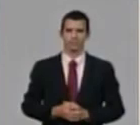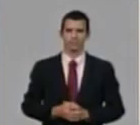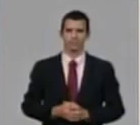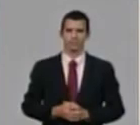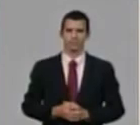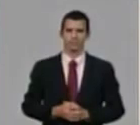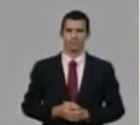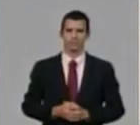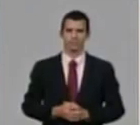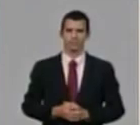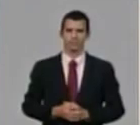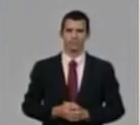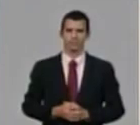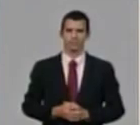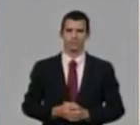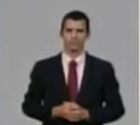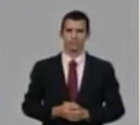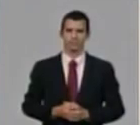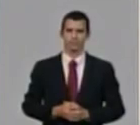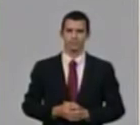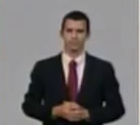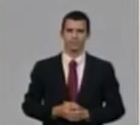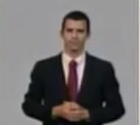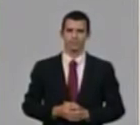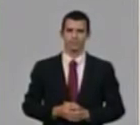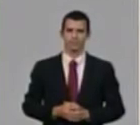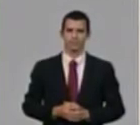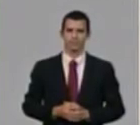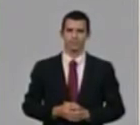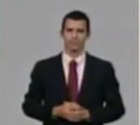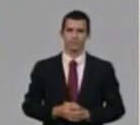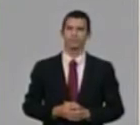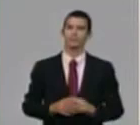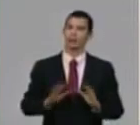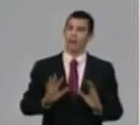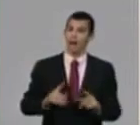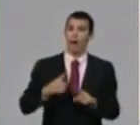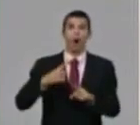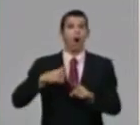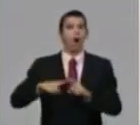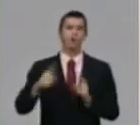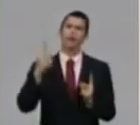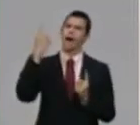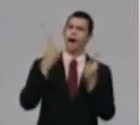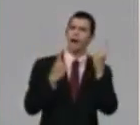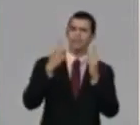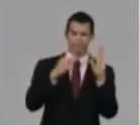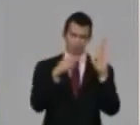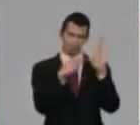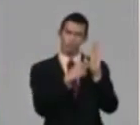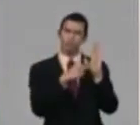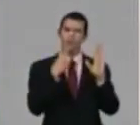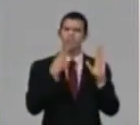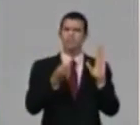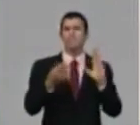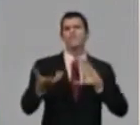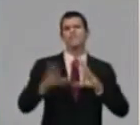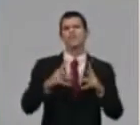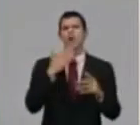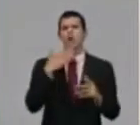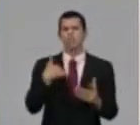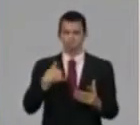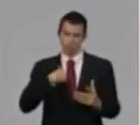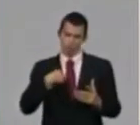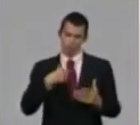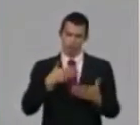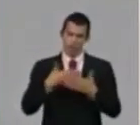afectar la menor cuantía posible del presupuesto del Estado, hay una regulación, una normativa de precios, de cómo formar los precios de los servicios, los